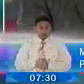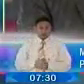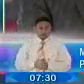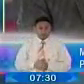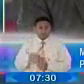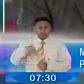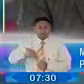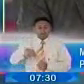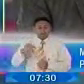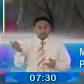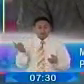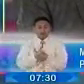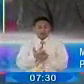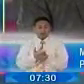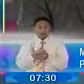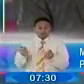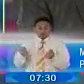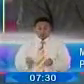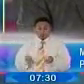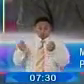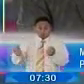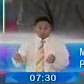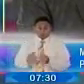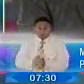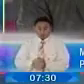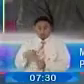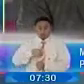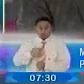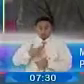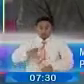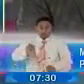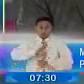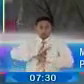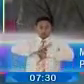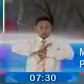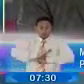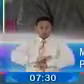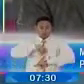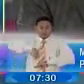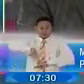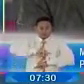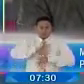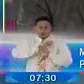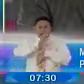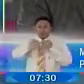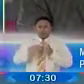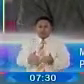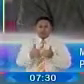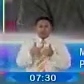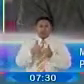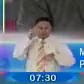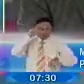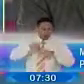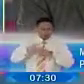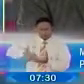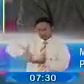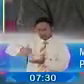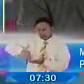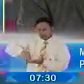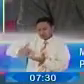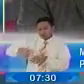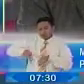entrega recepción definitiva marca que ya el usuario a satisfacción ha recibido el bien que ha sido construido. Y